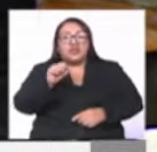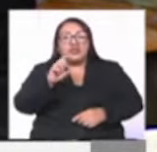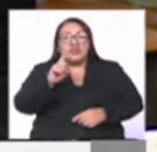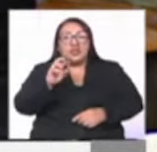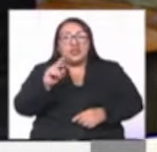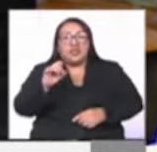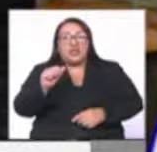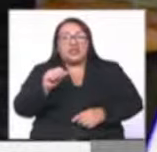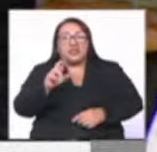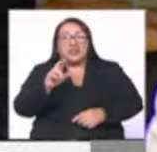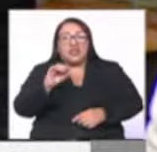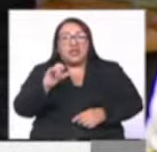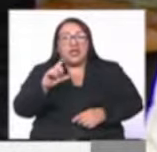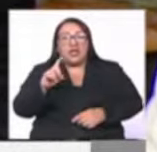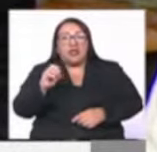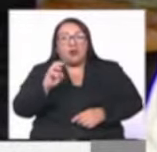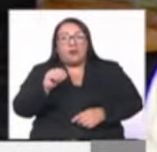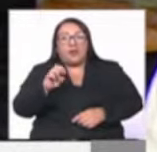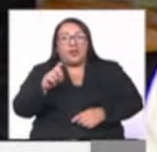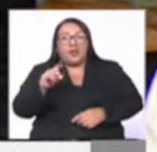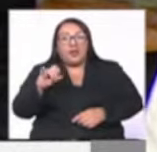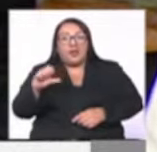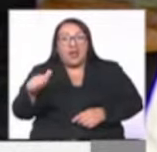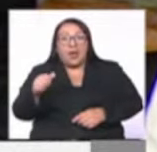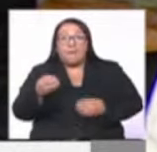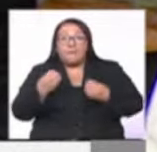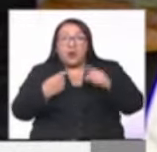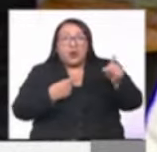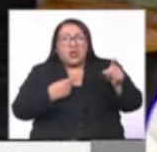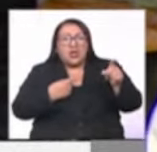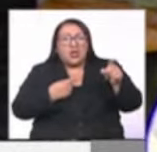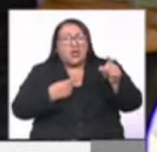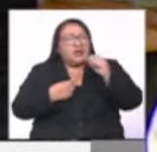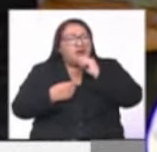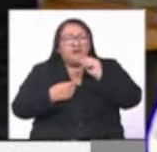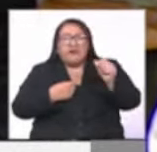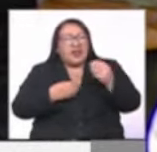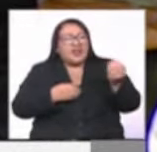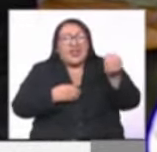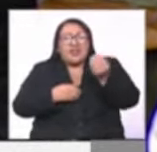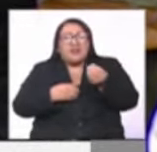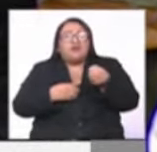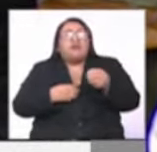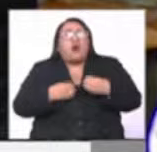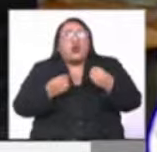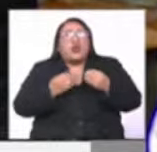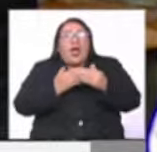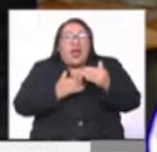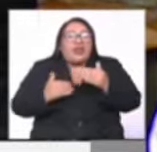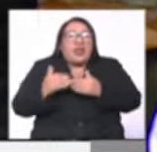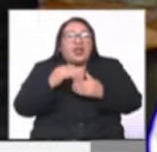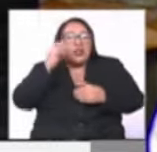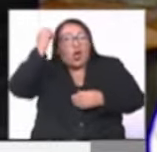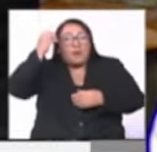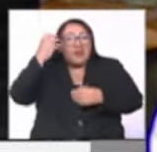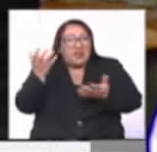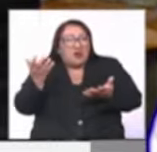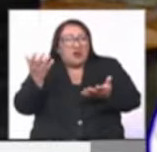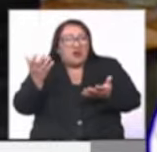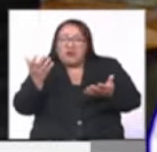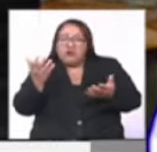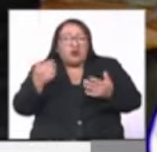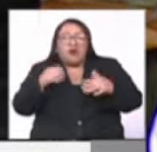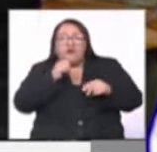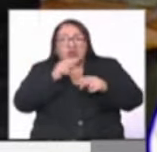Ricardo Medina minaya por haber incurrido de modo flagrante en adelanto de opinión respecto de las indagaciones que le habían sido